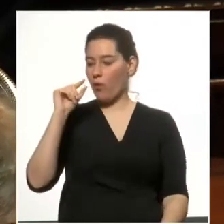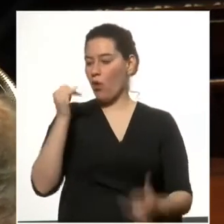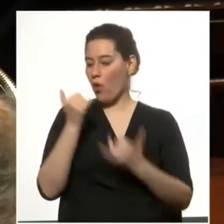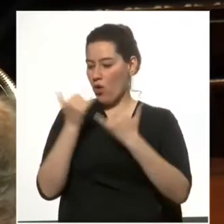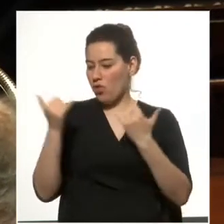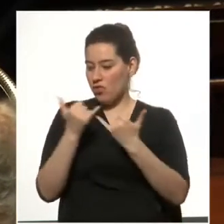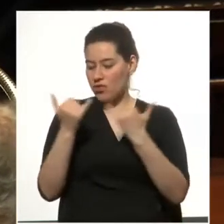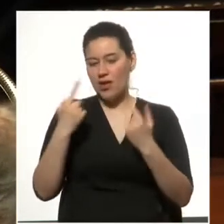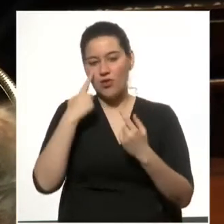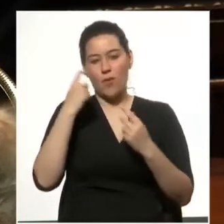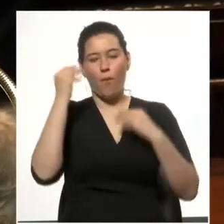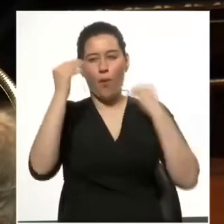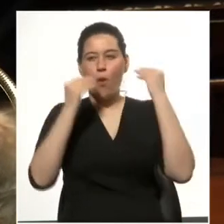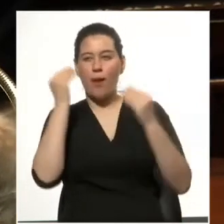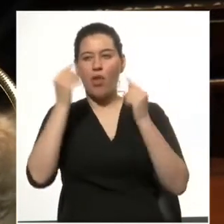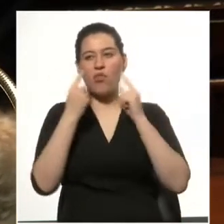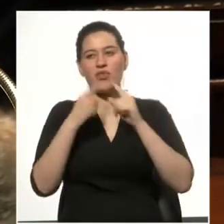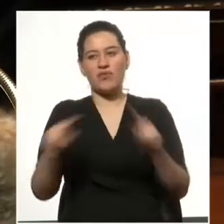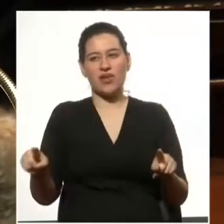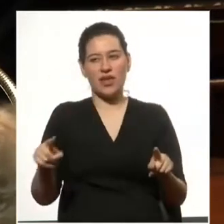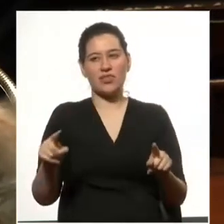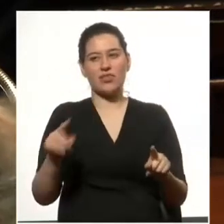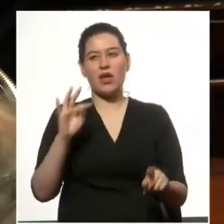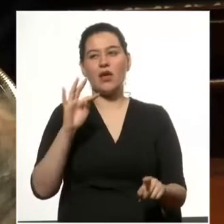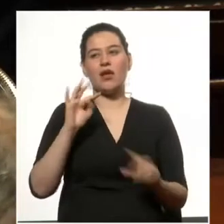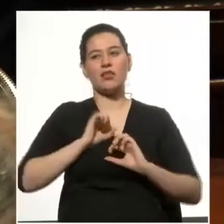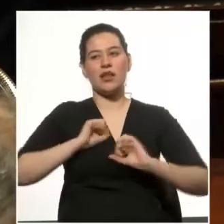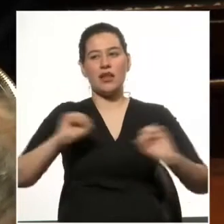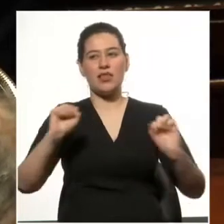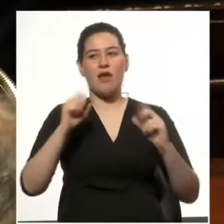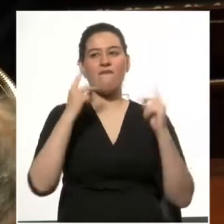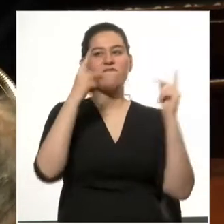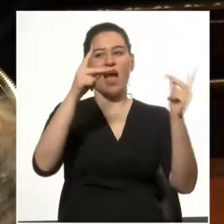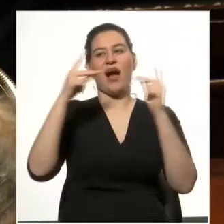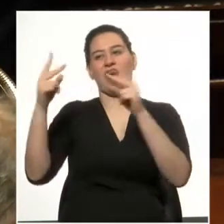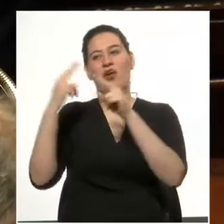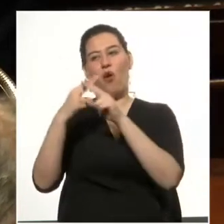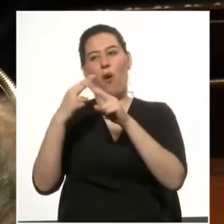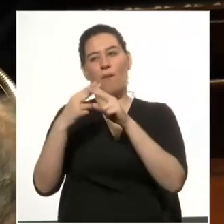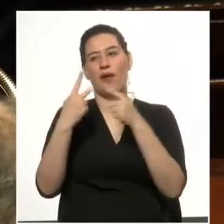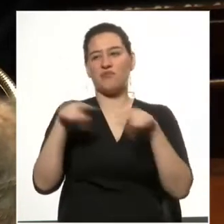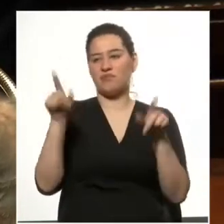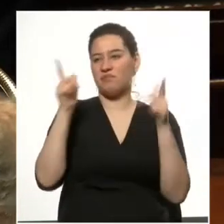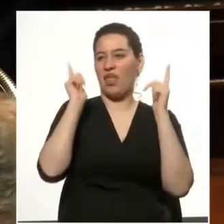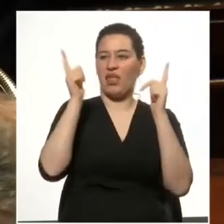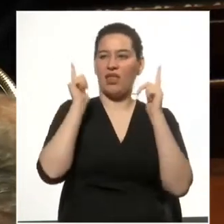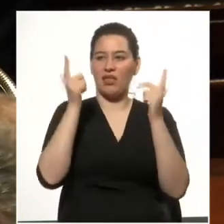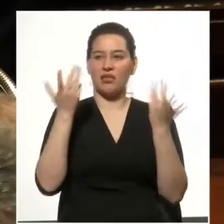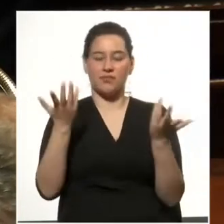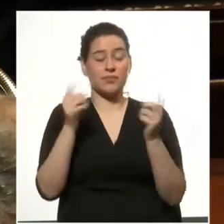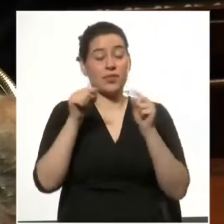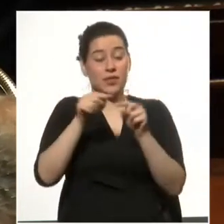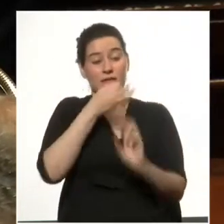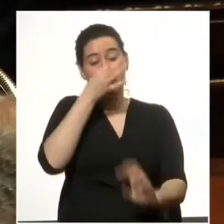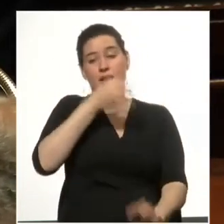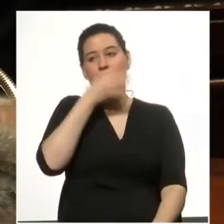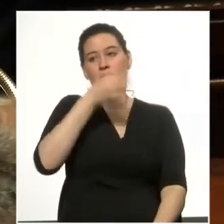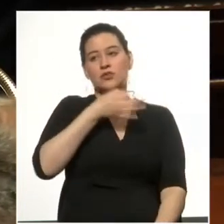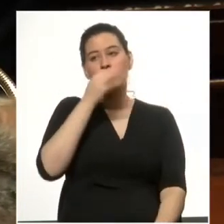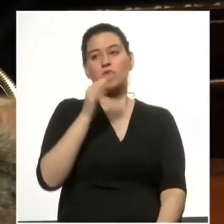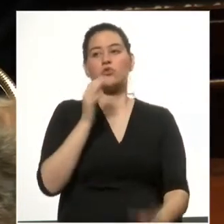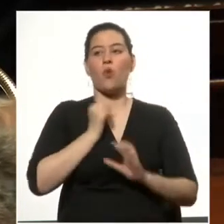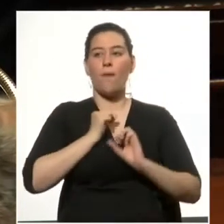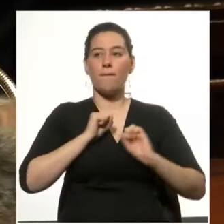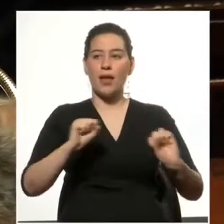prioridades y preocupaciones que tenía el doctor Toma en sus viajes a Roma. En sus declaraciones, el doctor